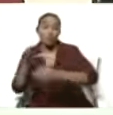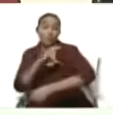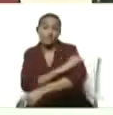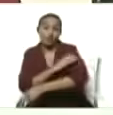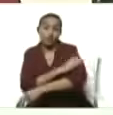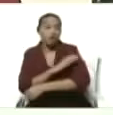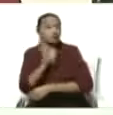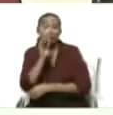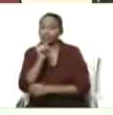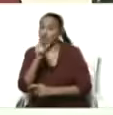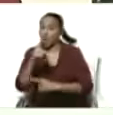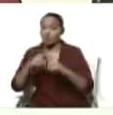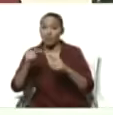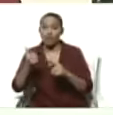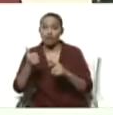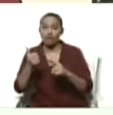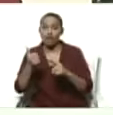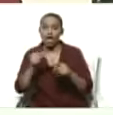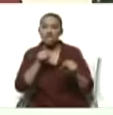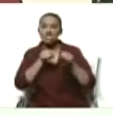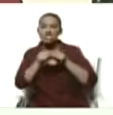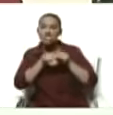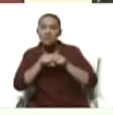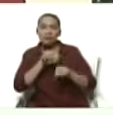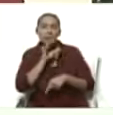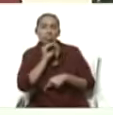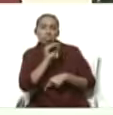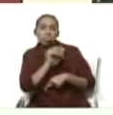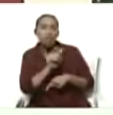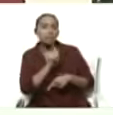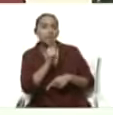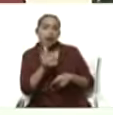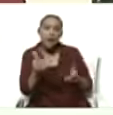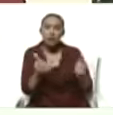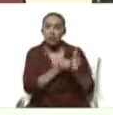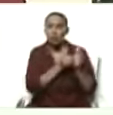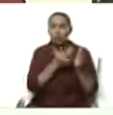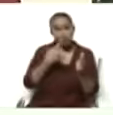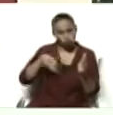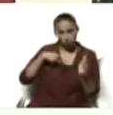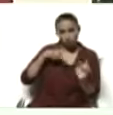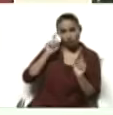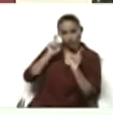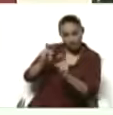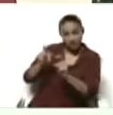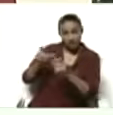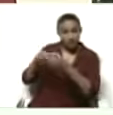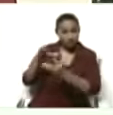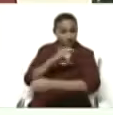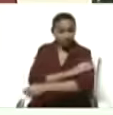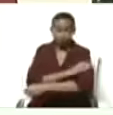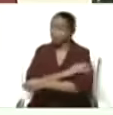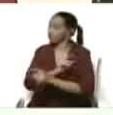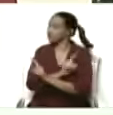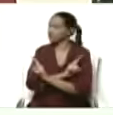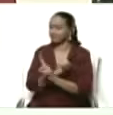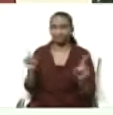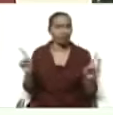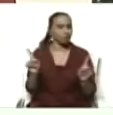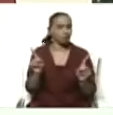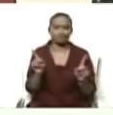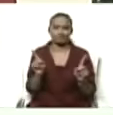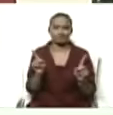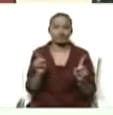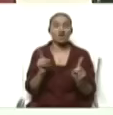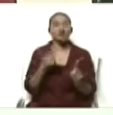del nuestro no le queda de otra no lo vamos a enseñar Cómo se hace por eso lo hemos hecho como dijo el presidente ayer